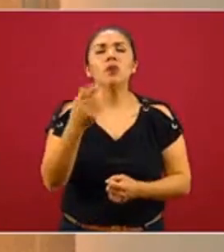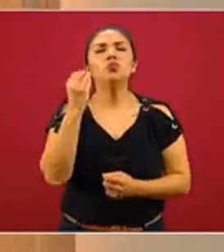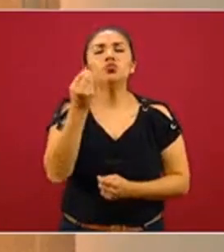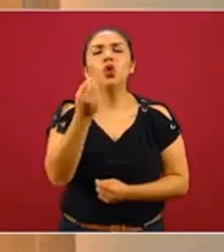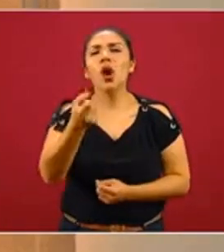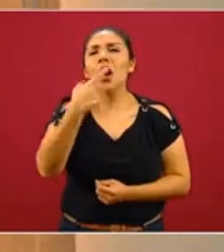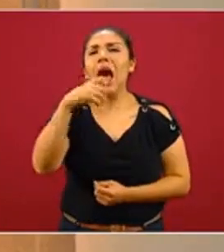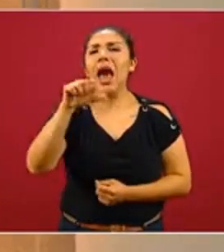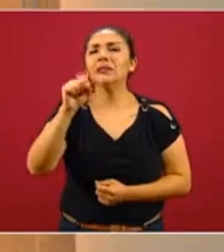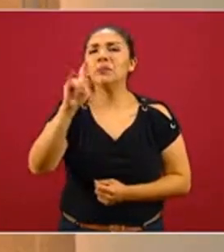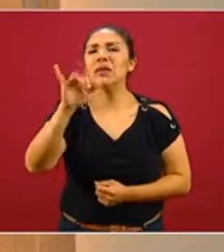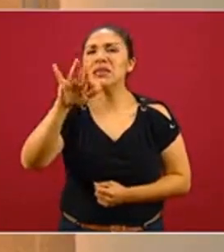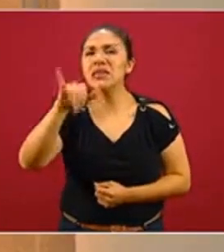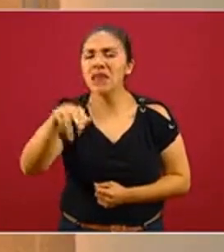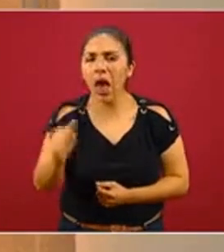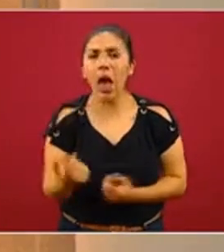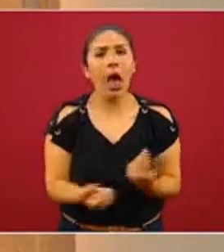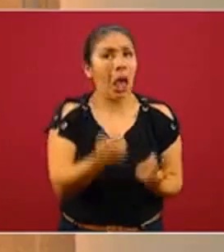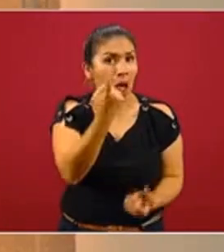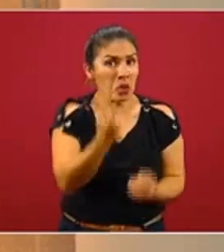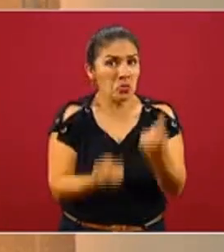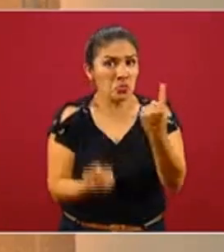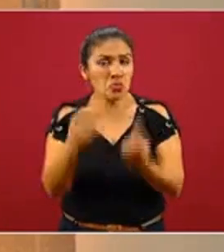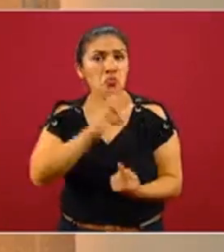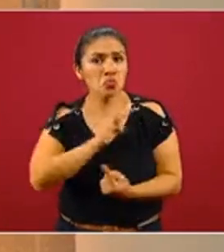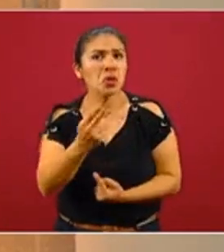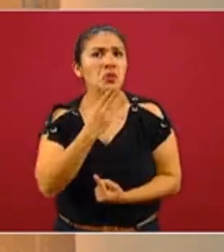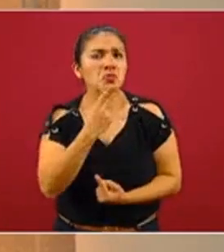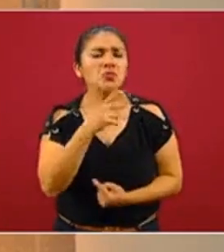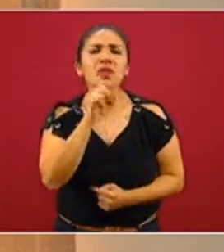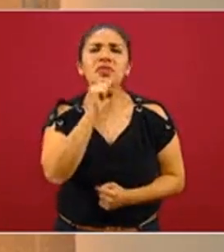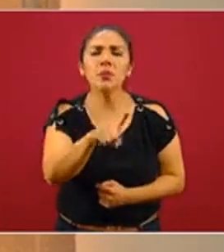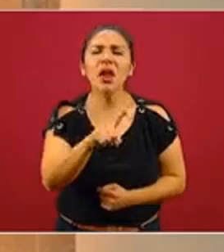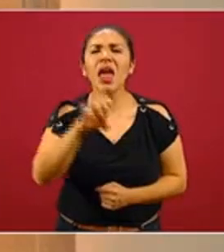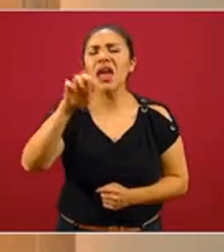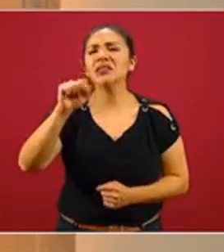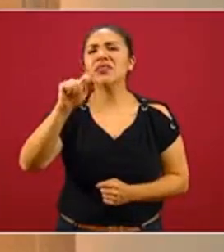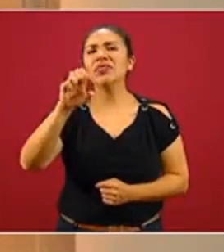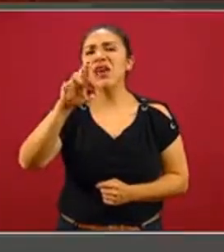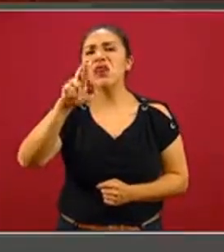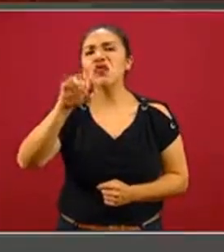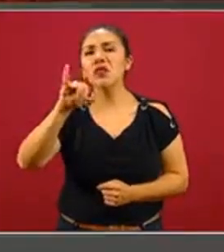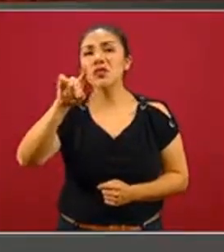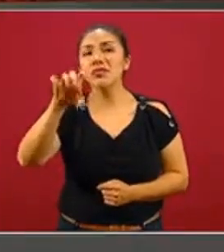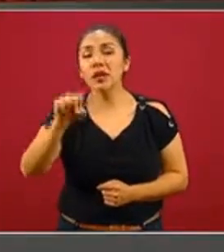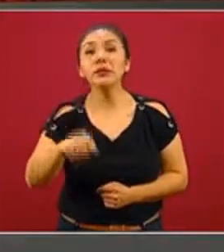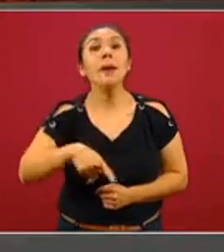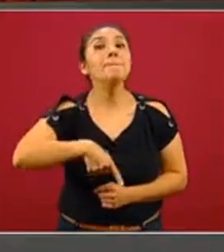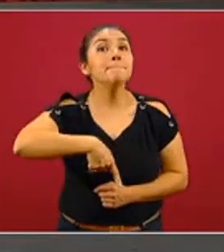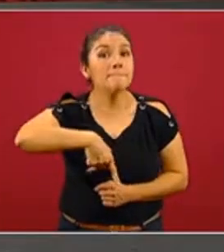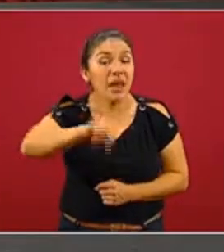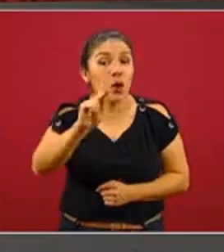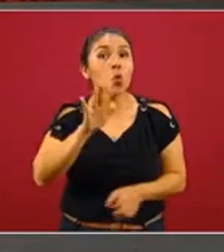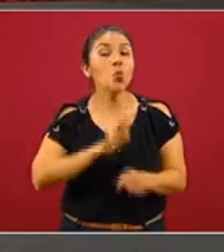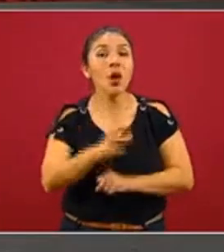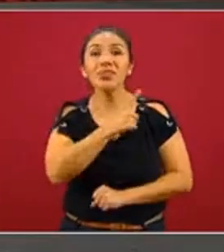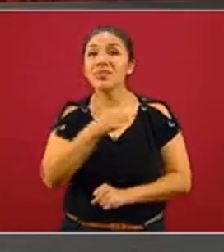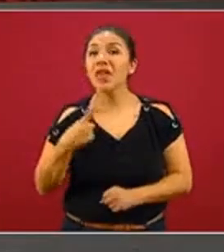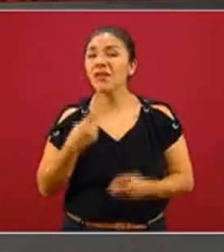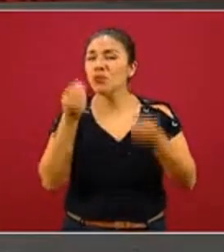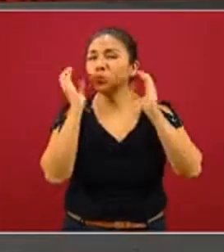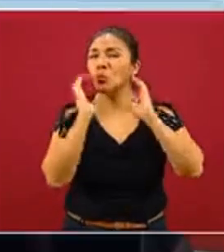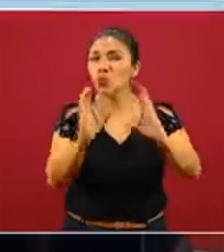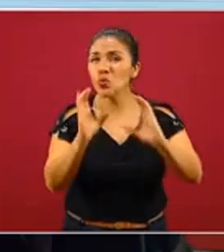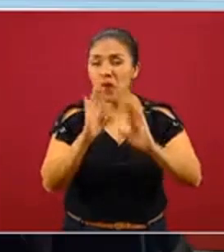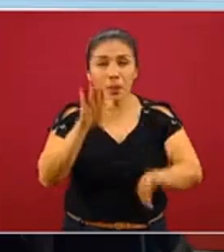aspirina e incluso en algunos casos se pueden llegar a utilizar esteroides. Pero lo que hay que tener mucho cuidado aquí,